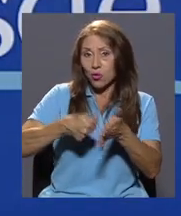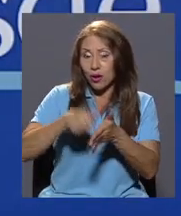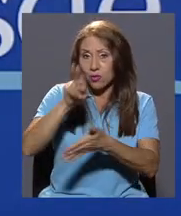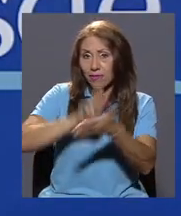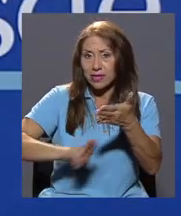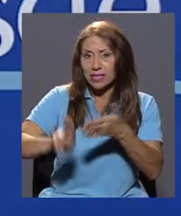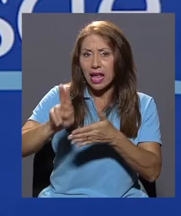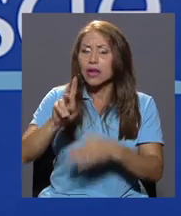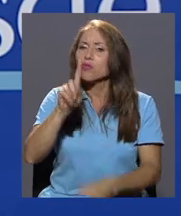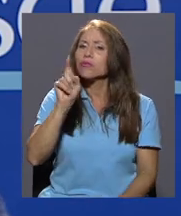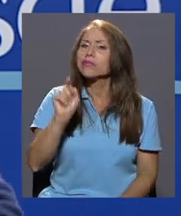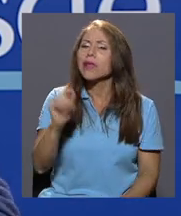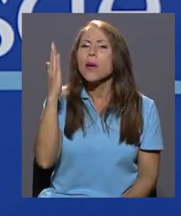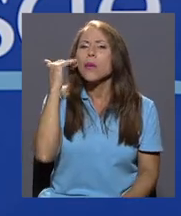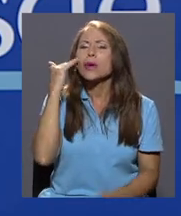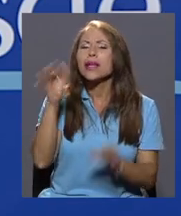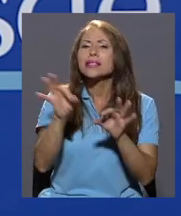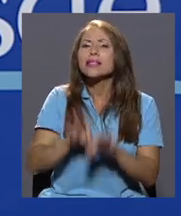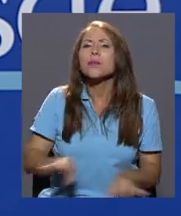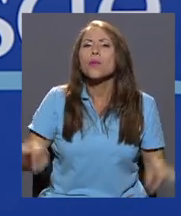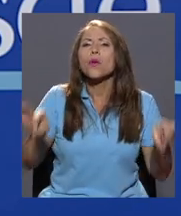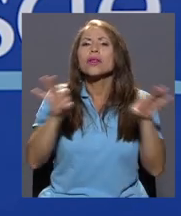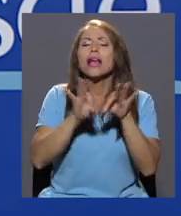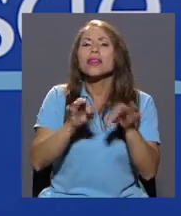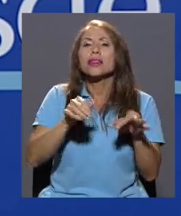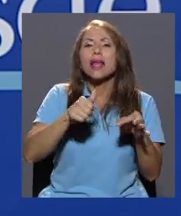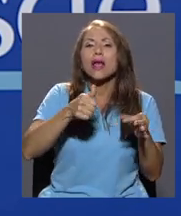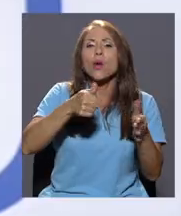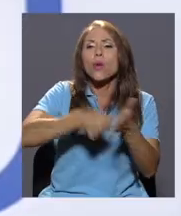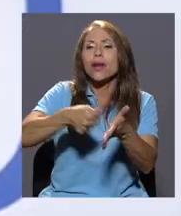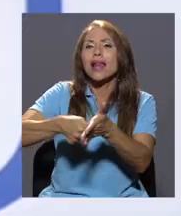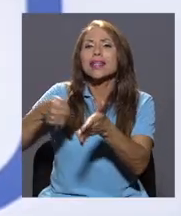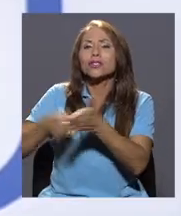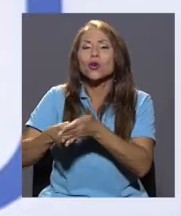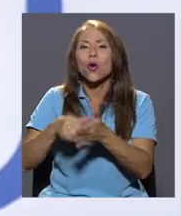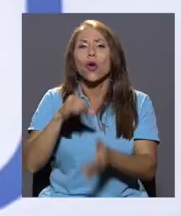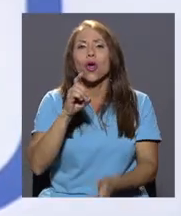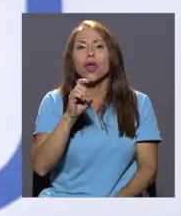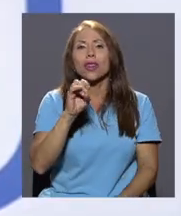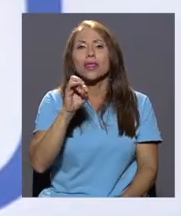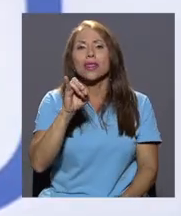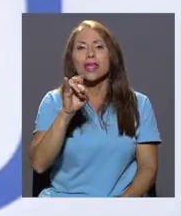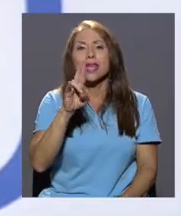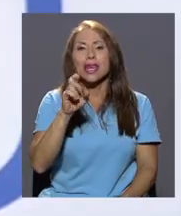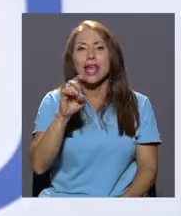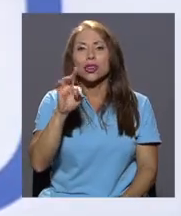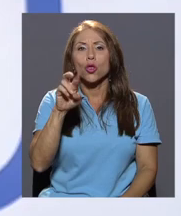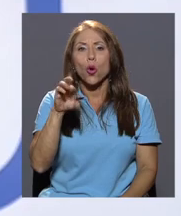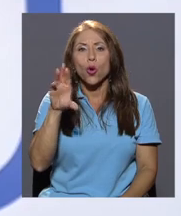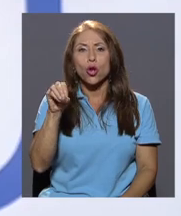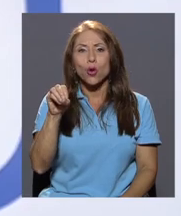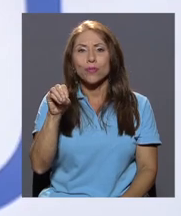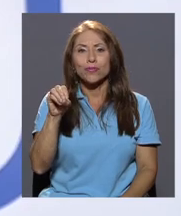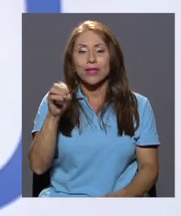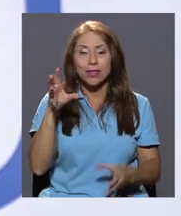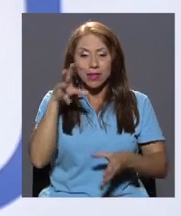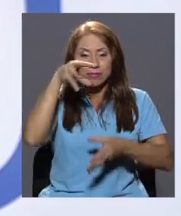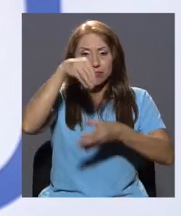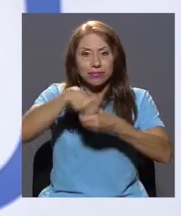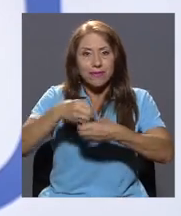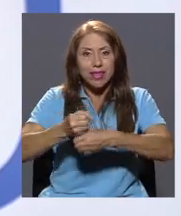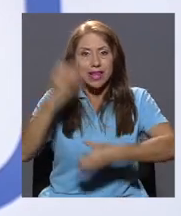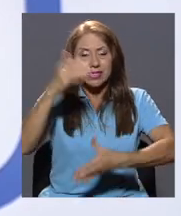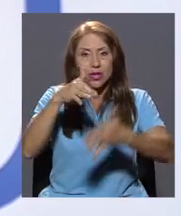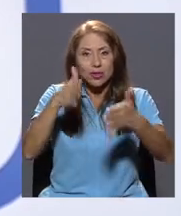importante una elección del directorio de la Federación de Estudiantes? Ok, creo que desde hace